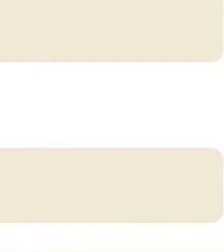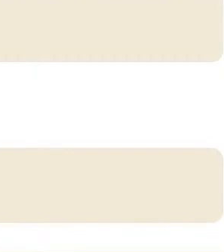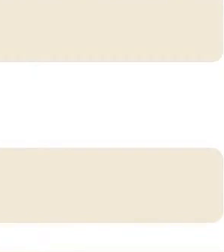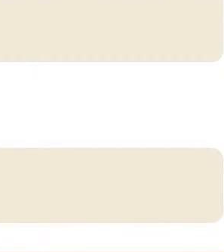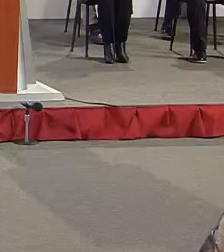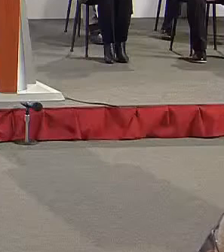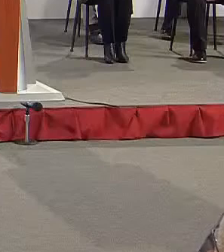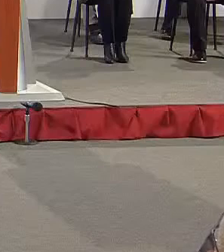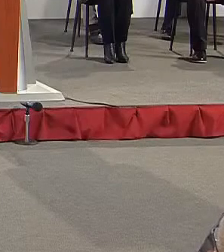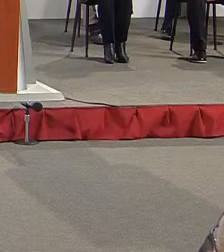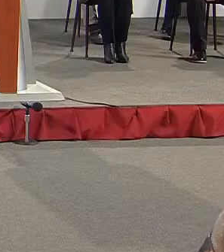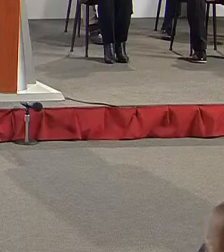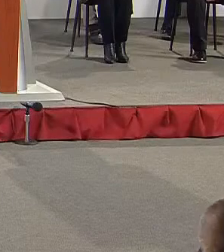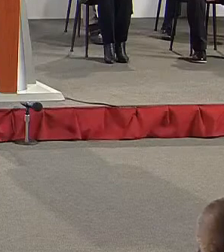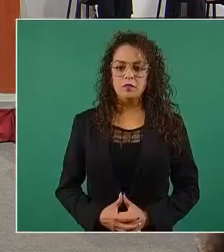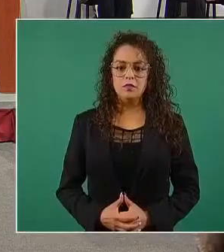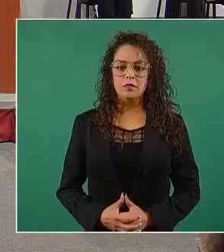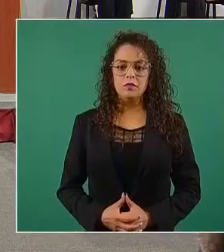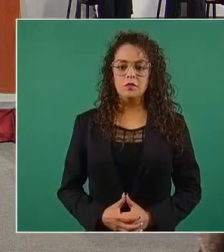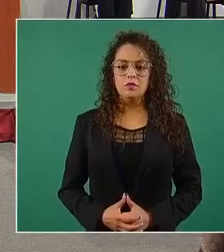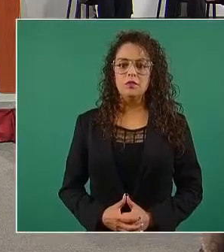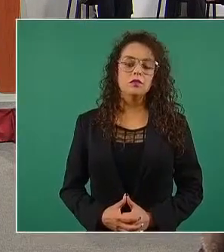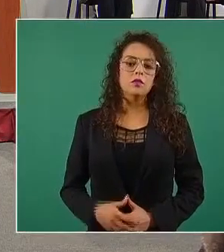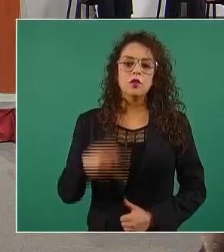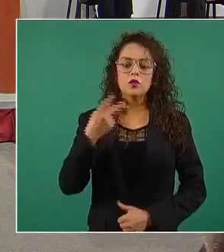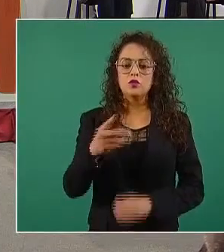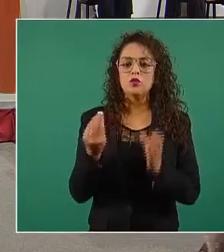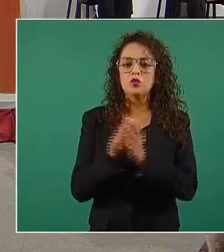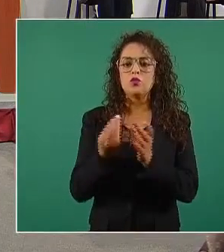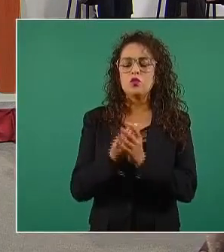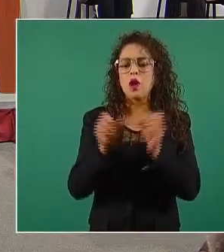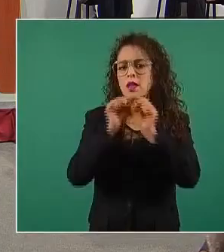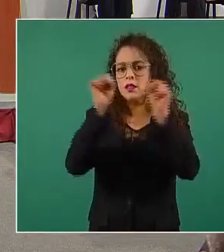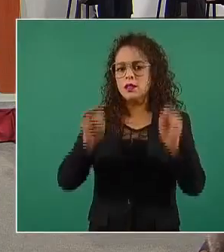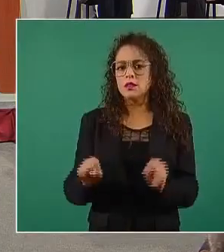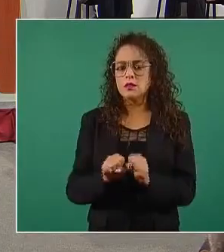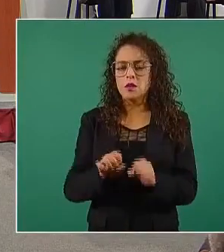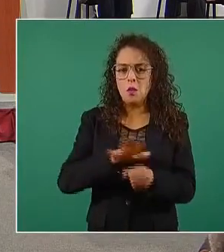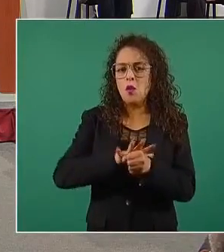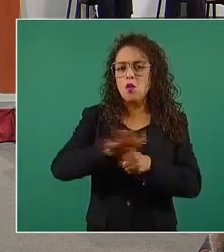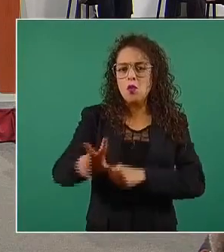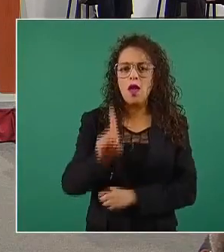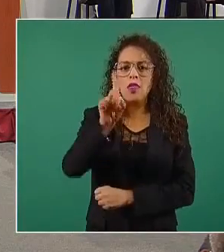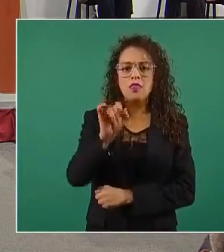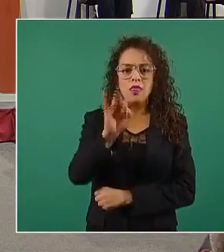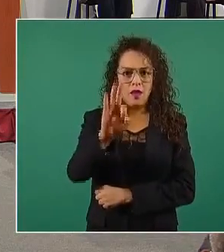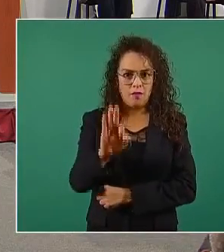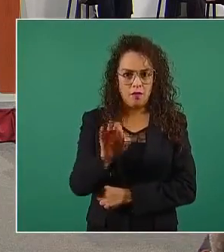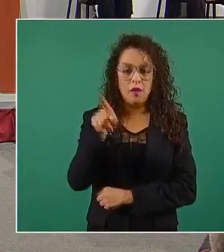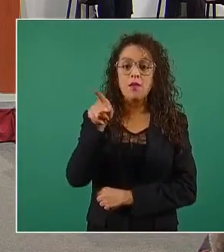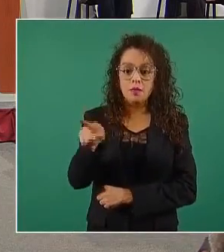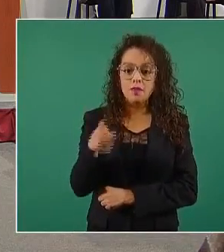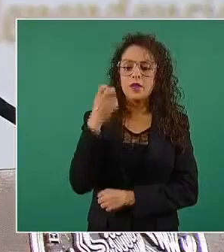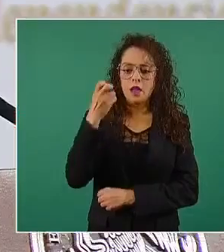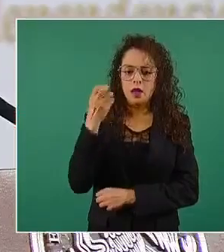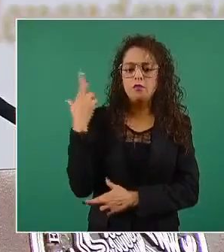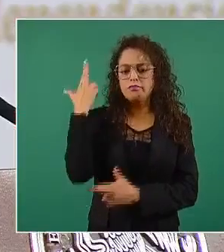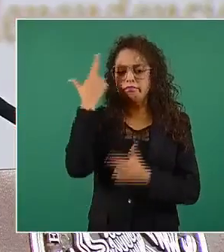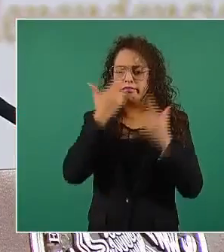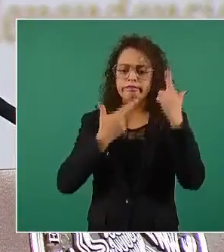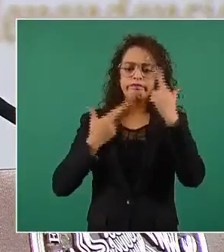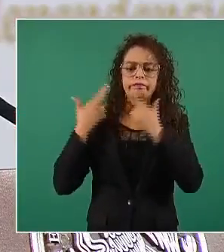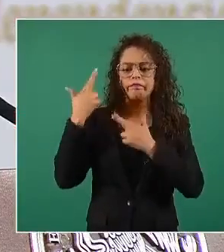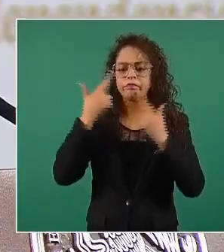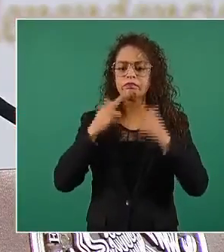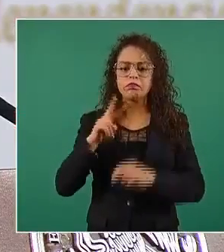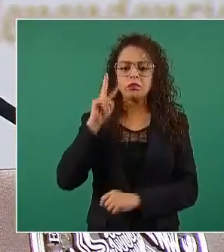estados es el Sistema Nacional DIF. En estas unidades básicas se hace diagnóstico y se atiende, se